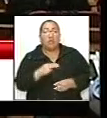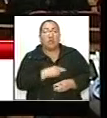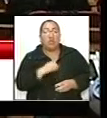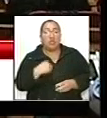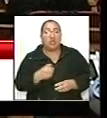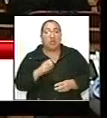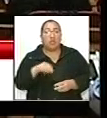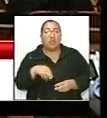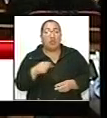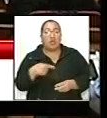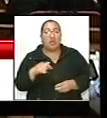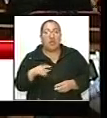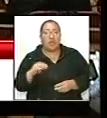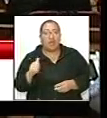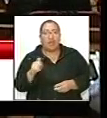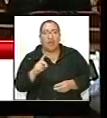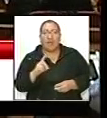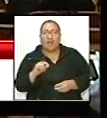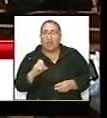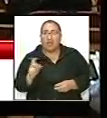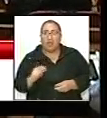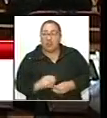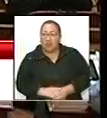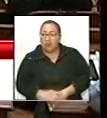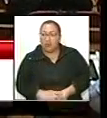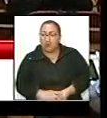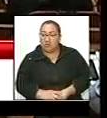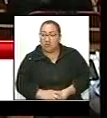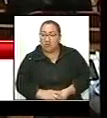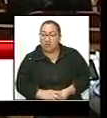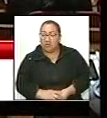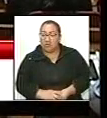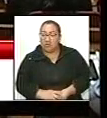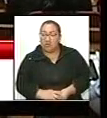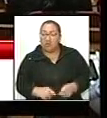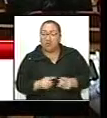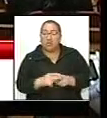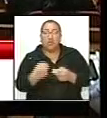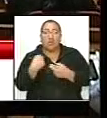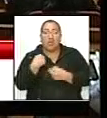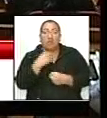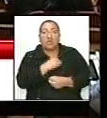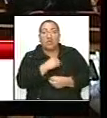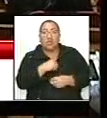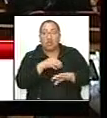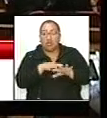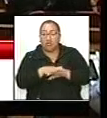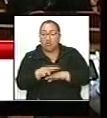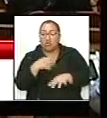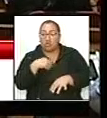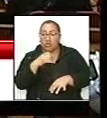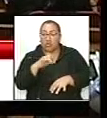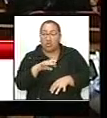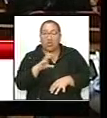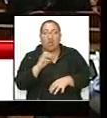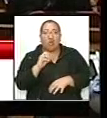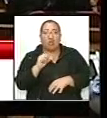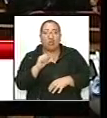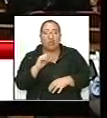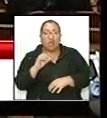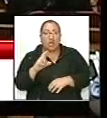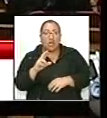señora Margarita Díaz Otoya. También nos acompaña el representante del Ministerio de Inclusión Social, el señor Óscar Hurtado